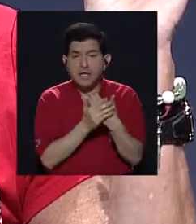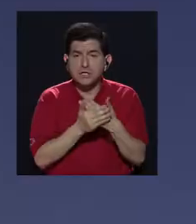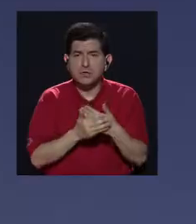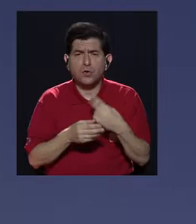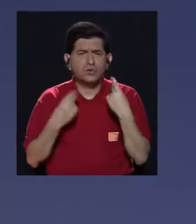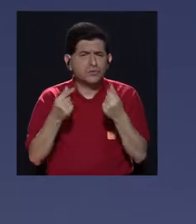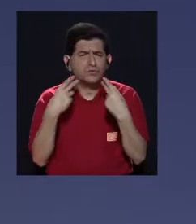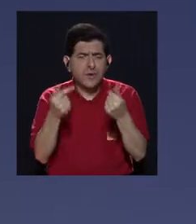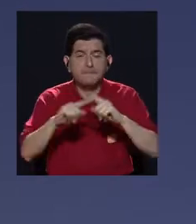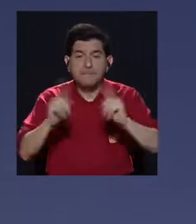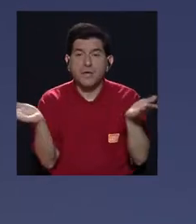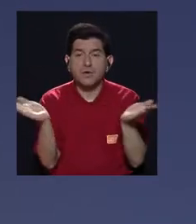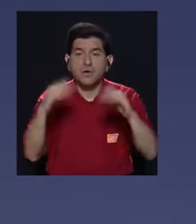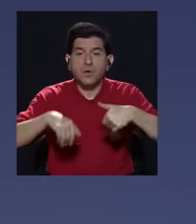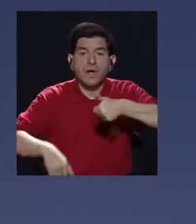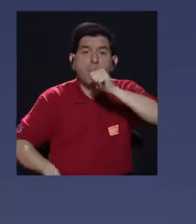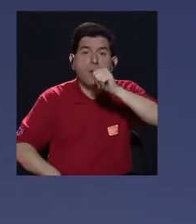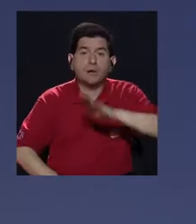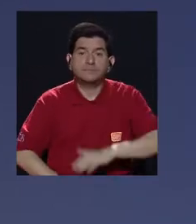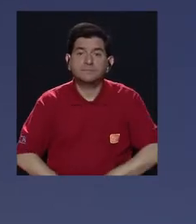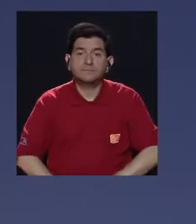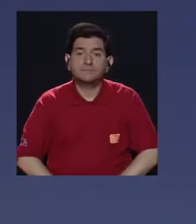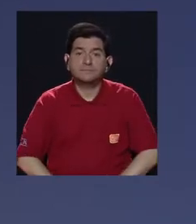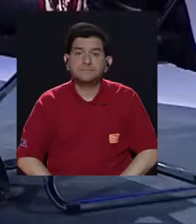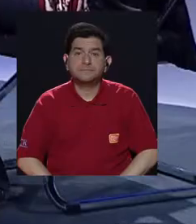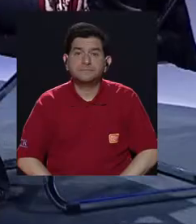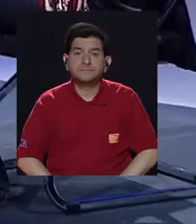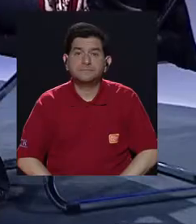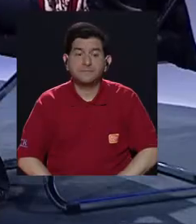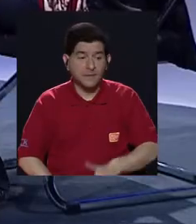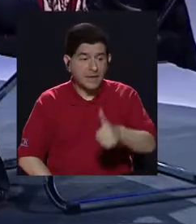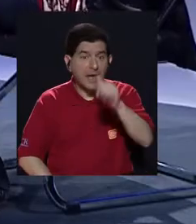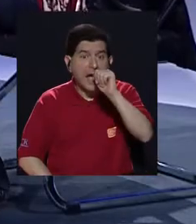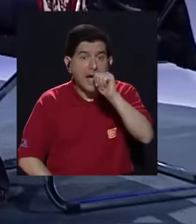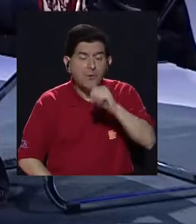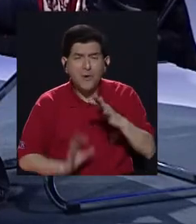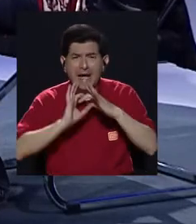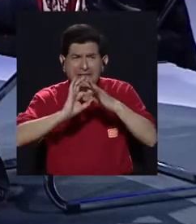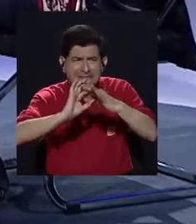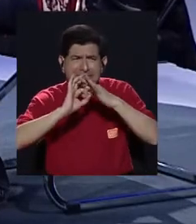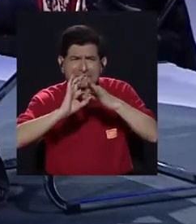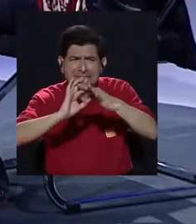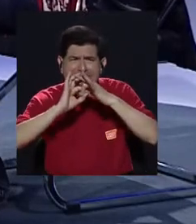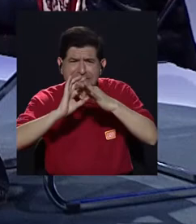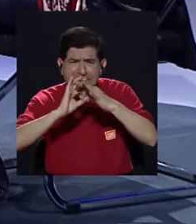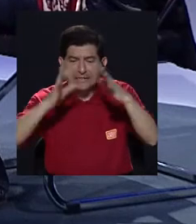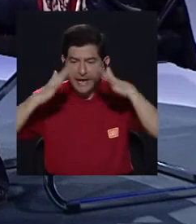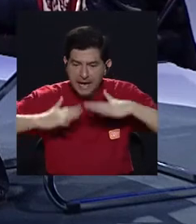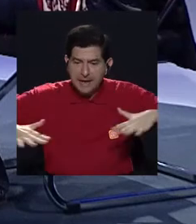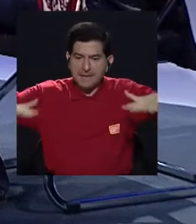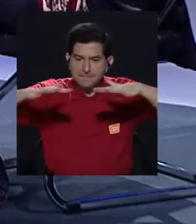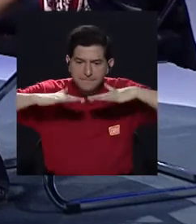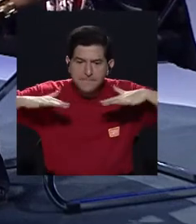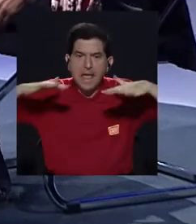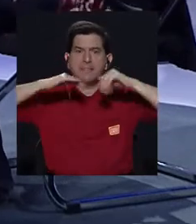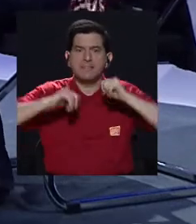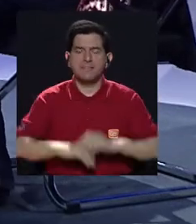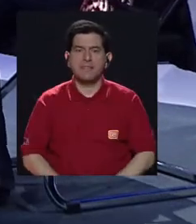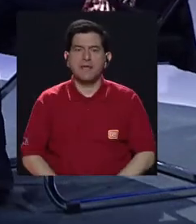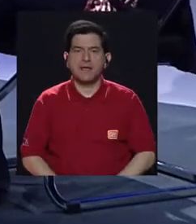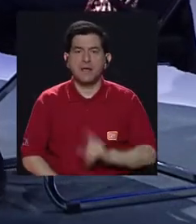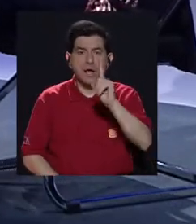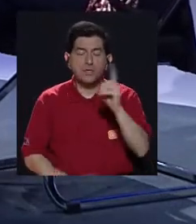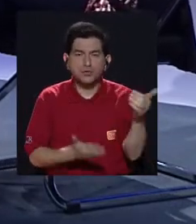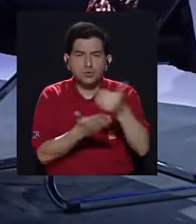y corre todo el mundo y no hay agua el agua está íntimamente ligada al